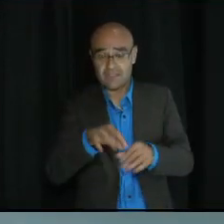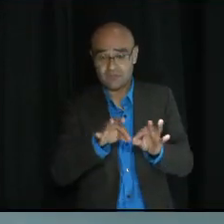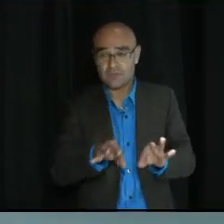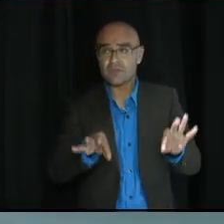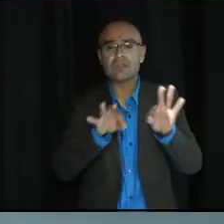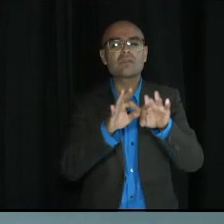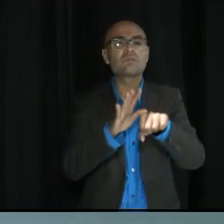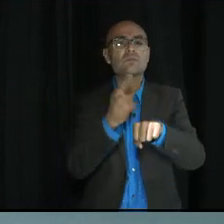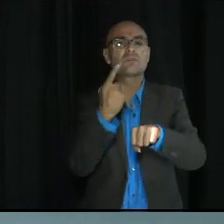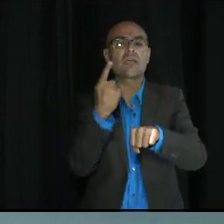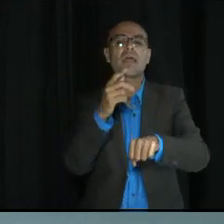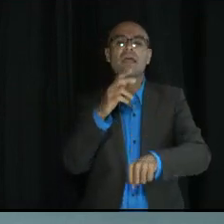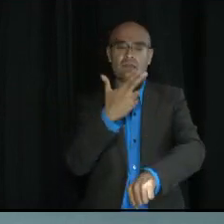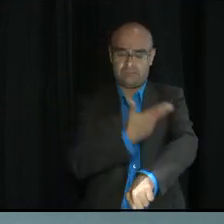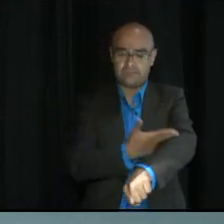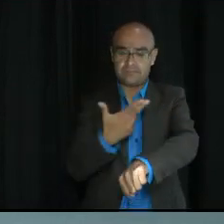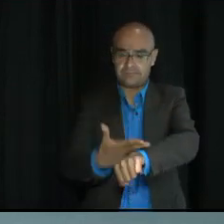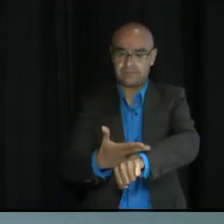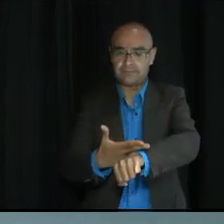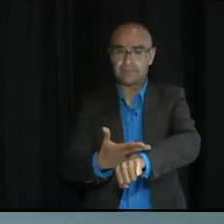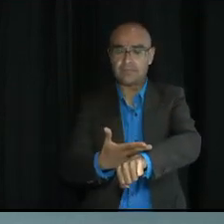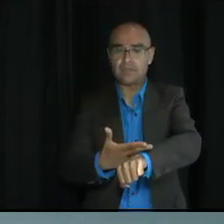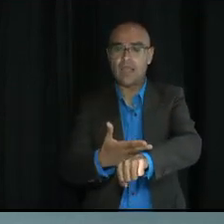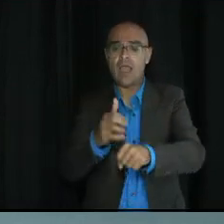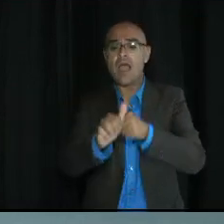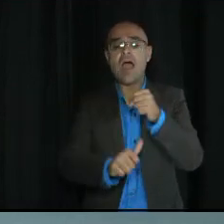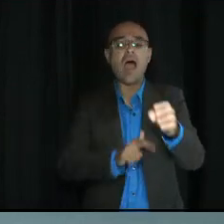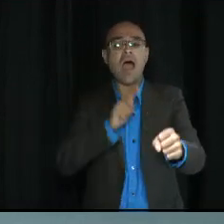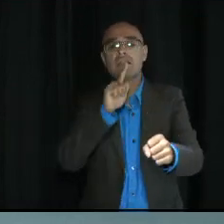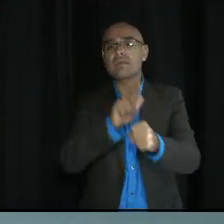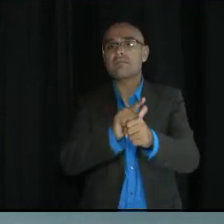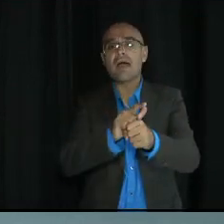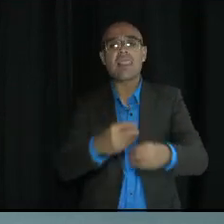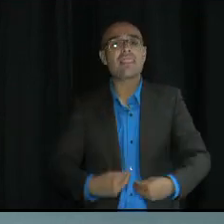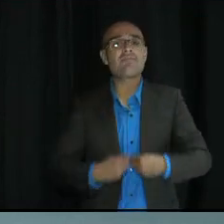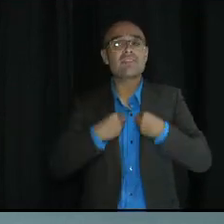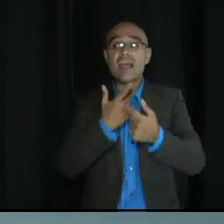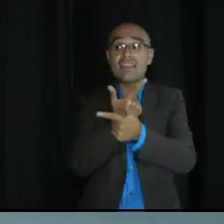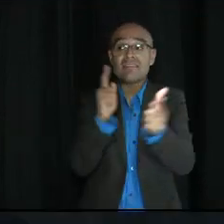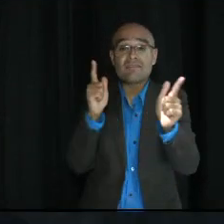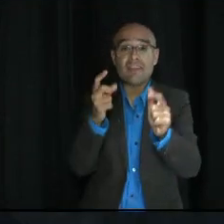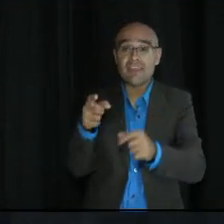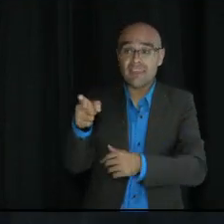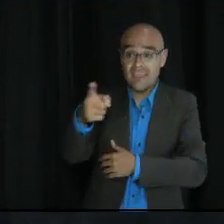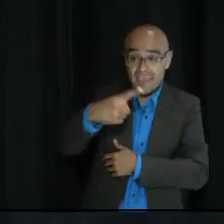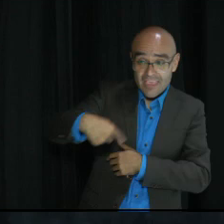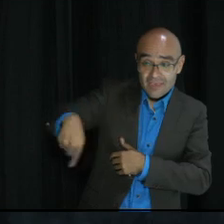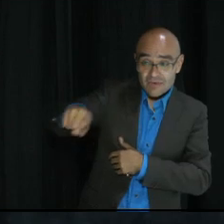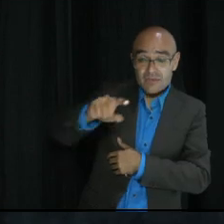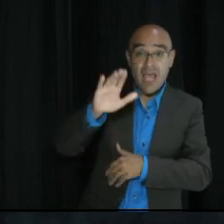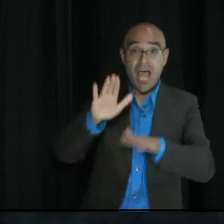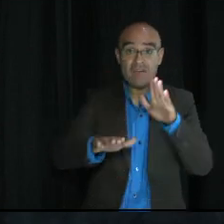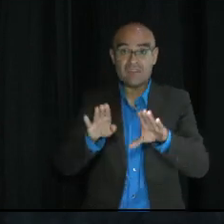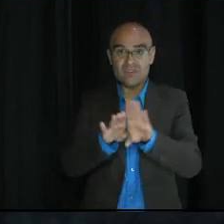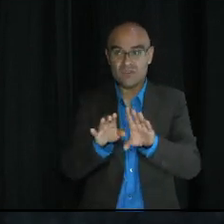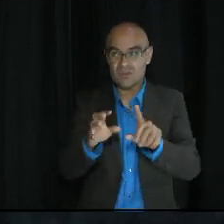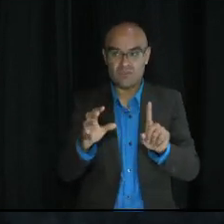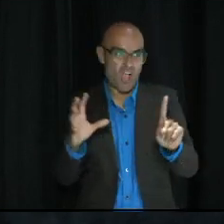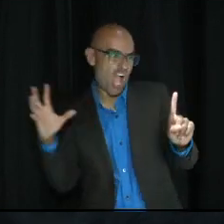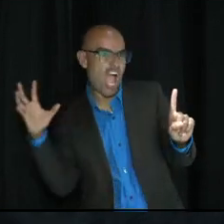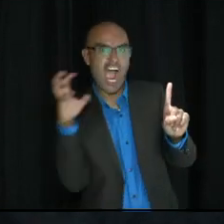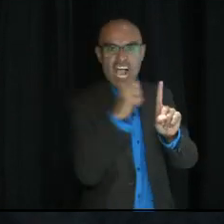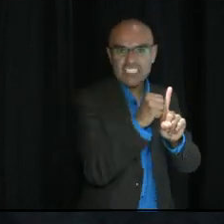que los animales silvestres difícilmente van a atacar. Si atacan es por